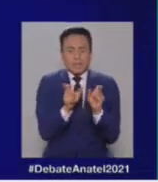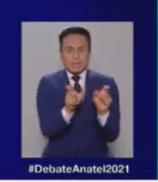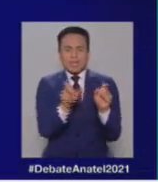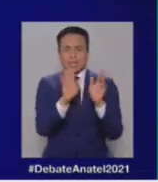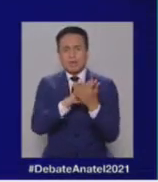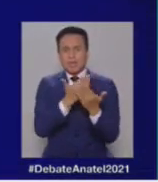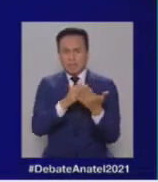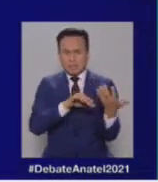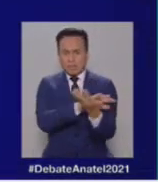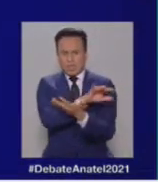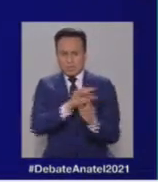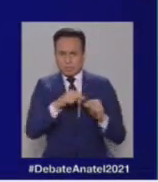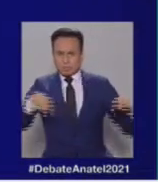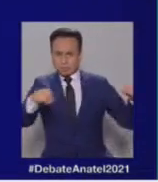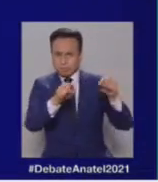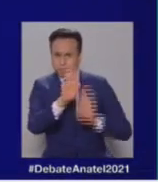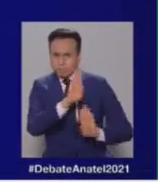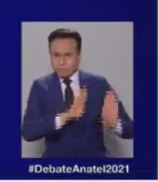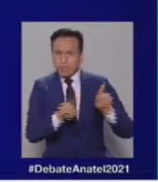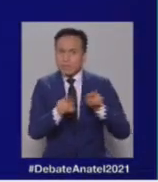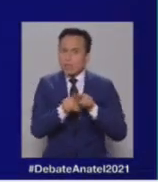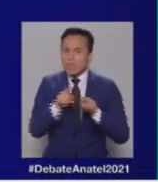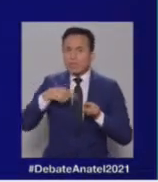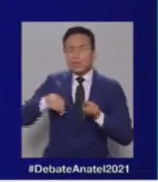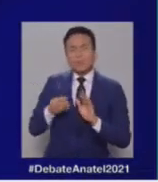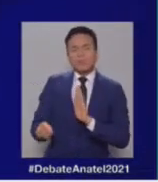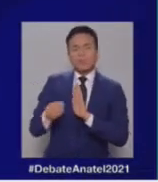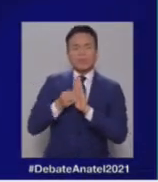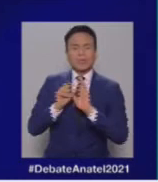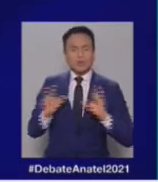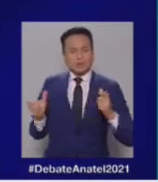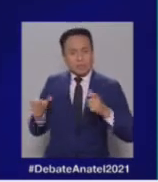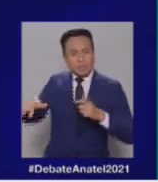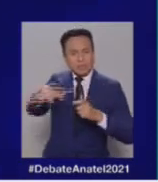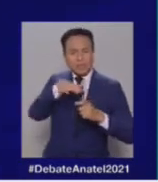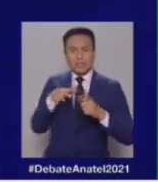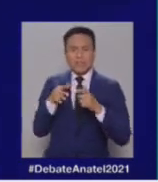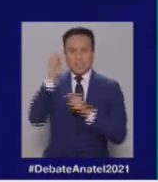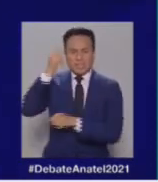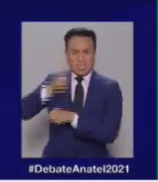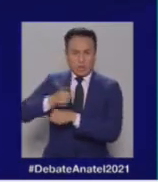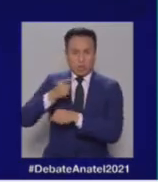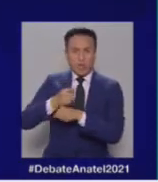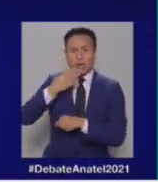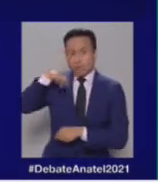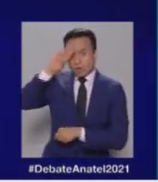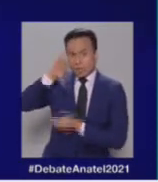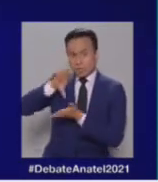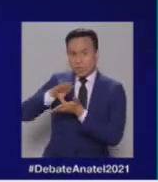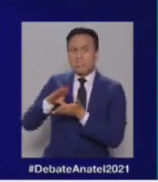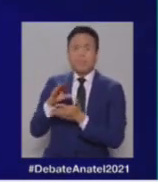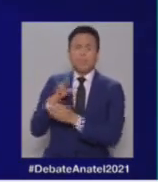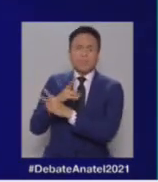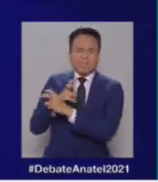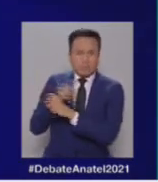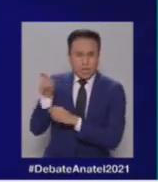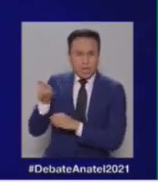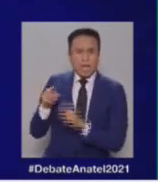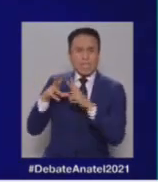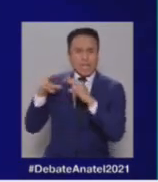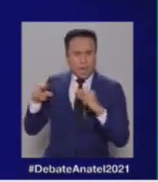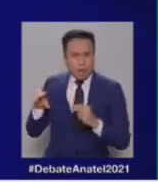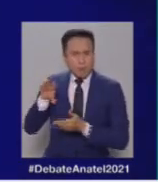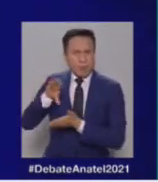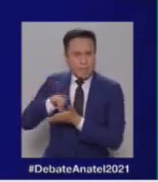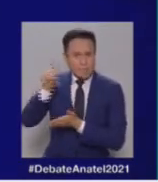la respuesta también, pero se le sacó de contexto, argumentó José Antonio Kast. Y justamente los comicios del país centroamericano le jugaron una mala pasada a